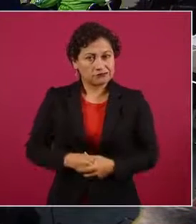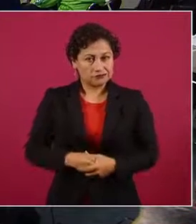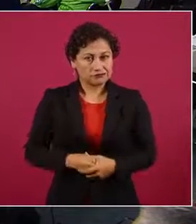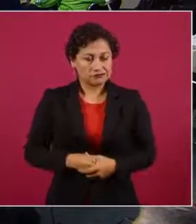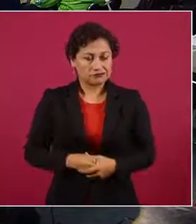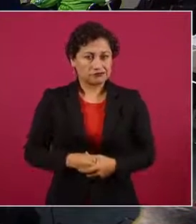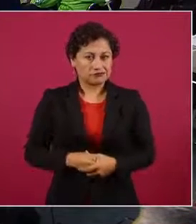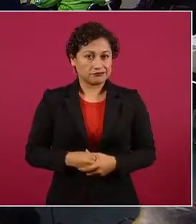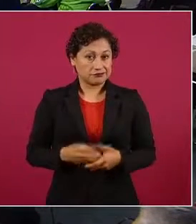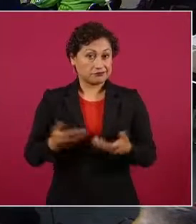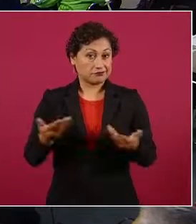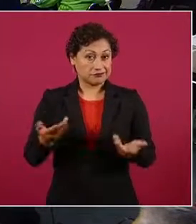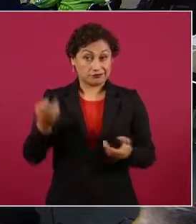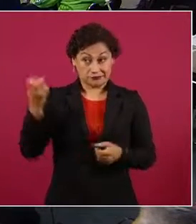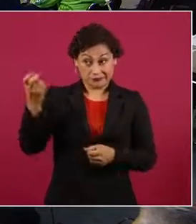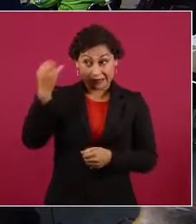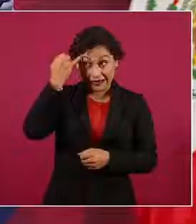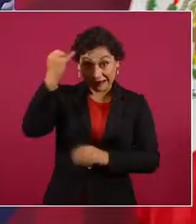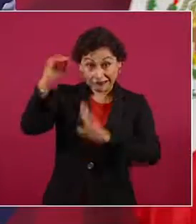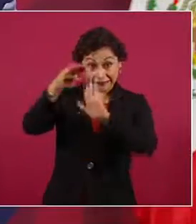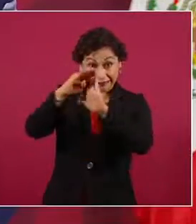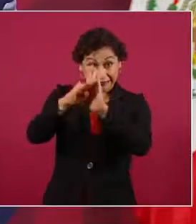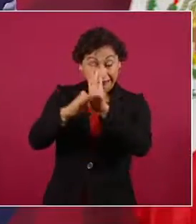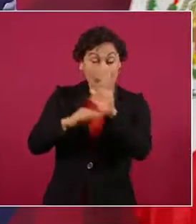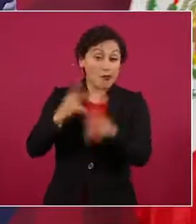ya no aplicar esas políticas.